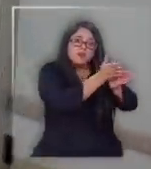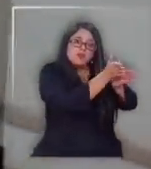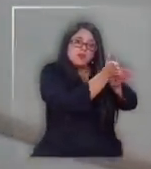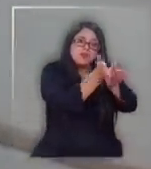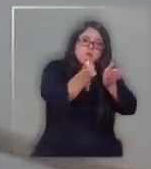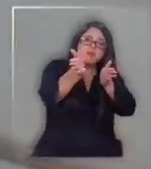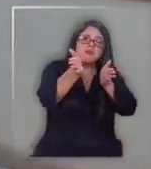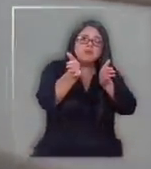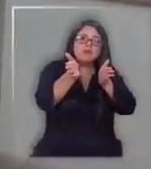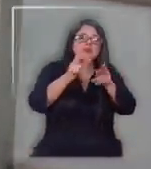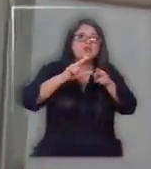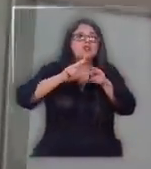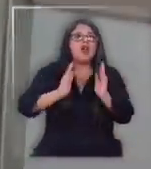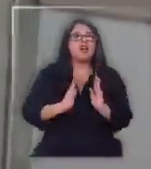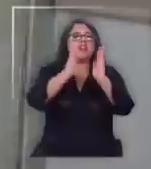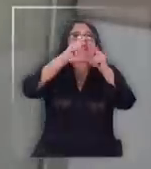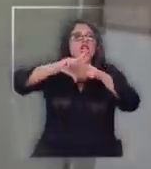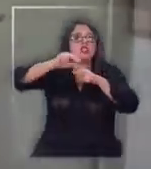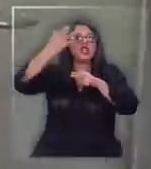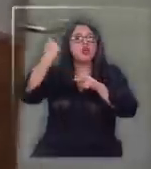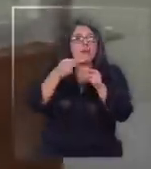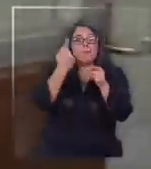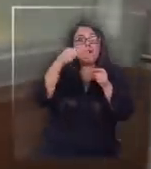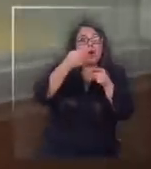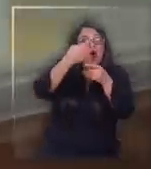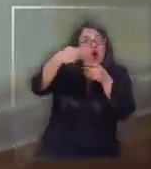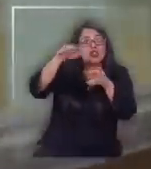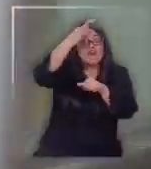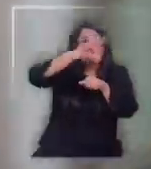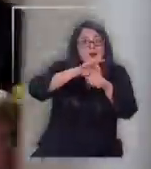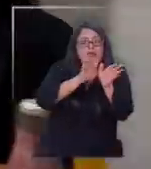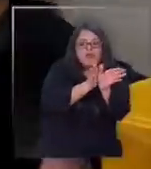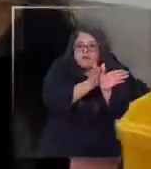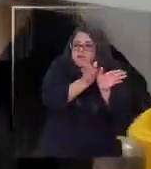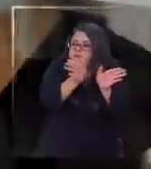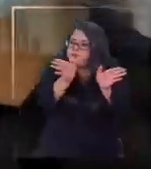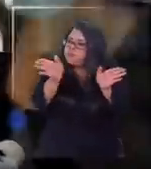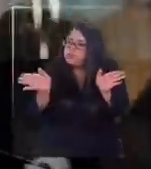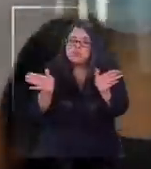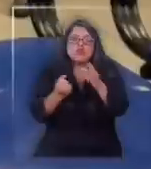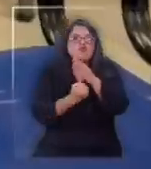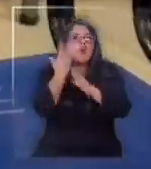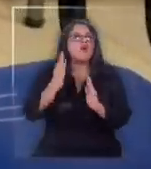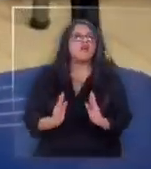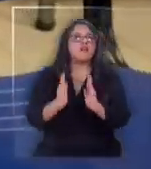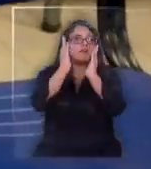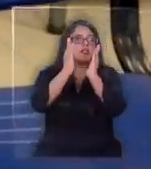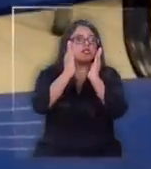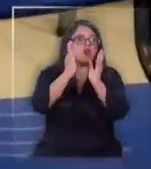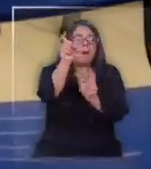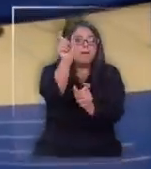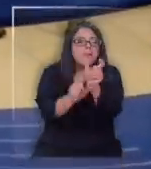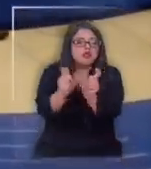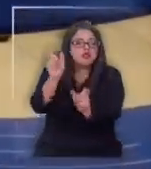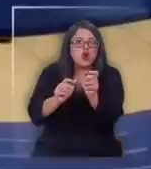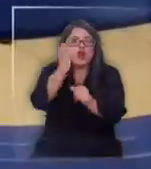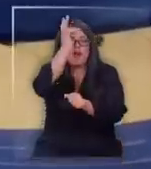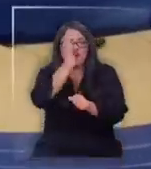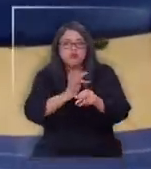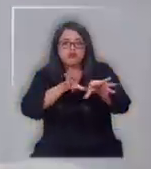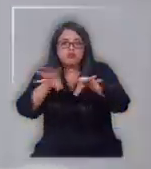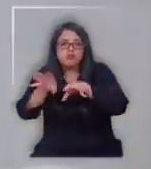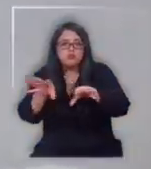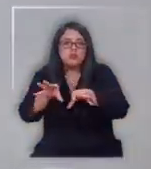antiguo. El resto de las patologías se van al edificio nuevo. Pacientes, insumos y personal